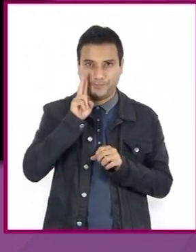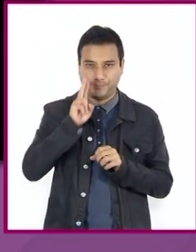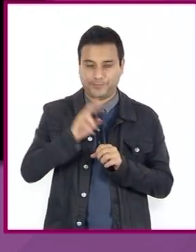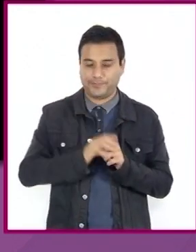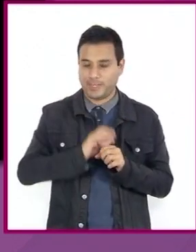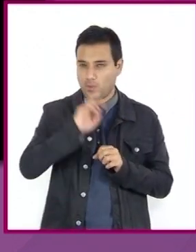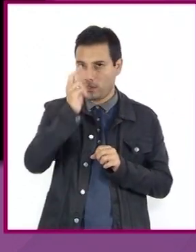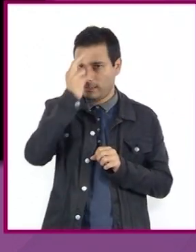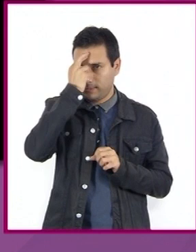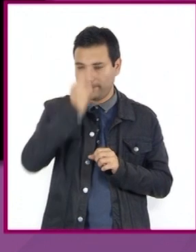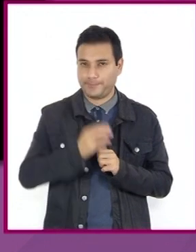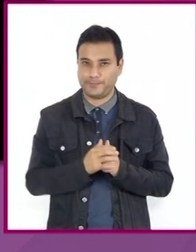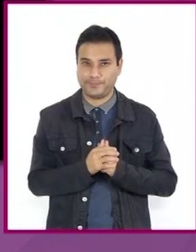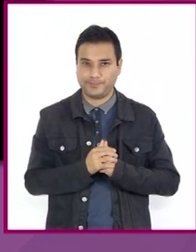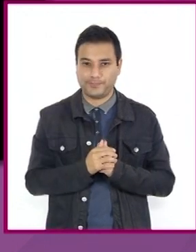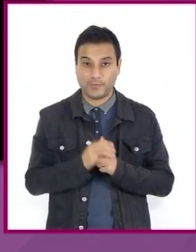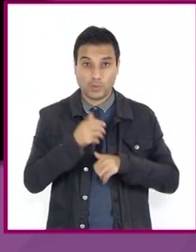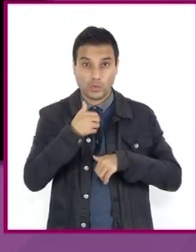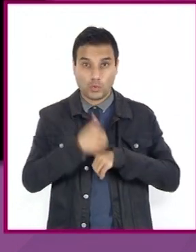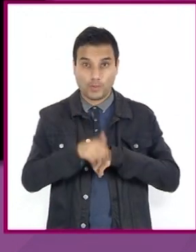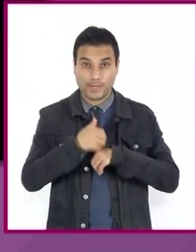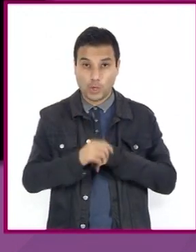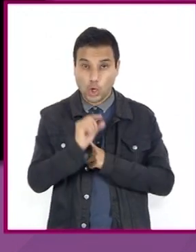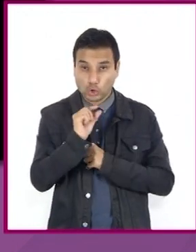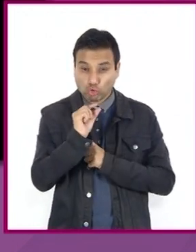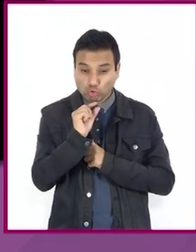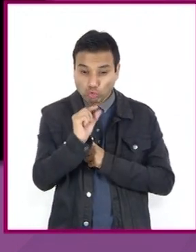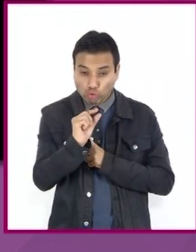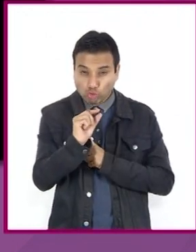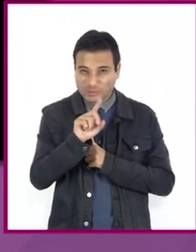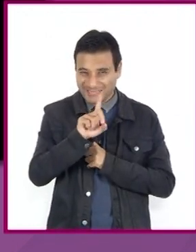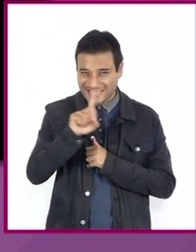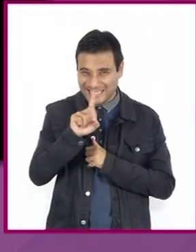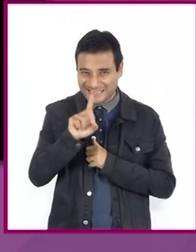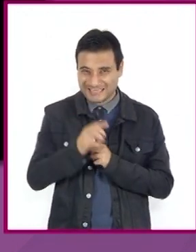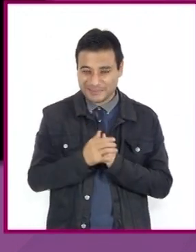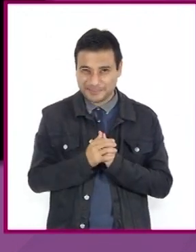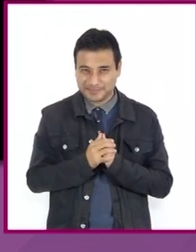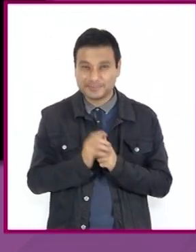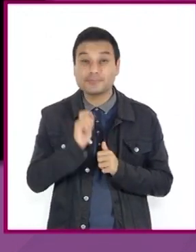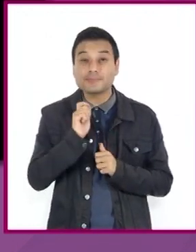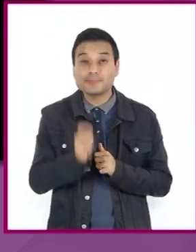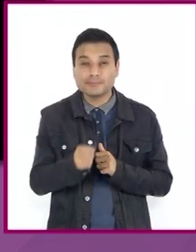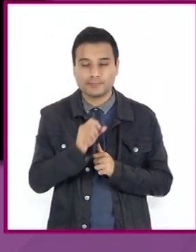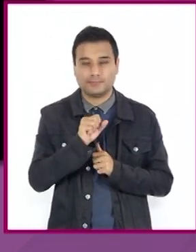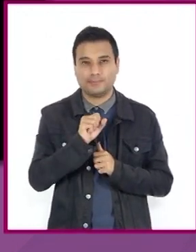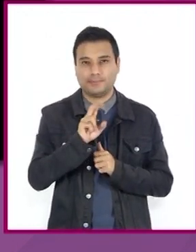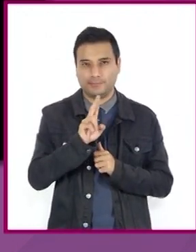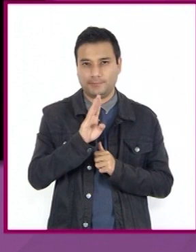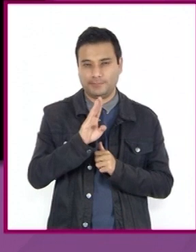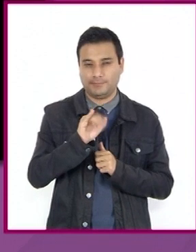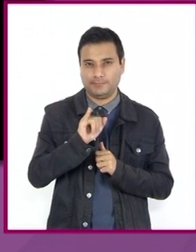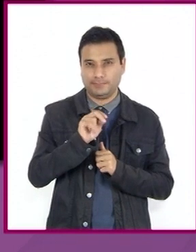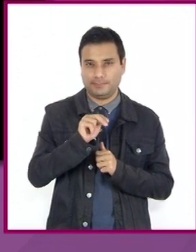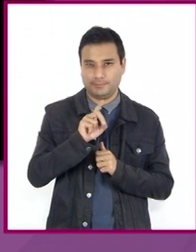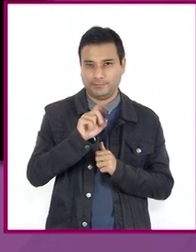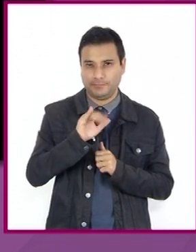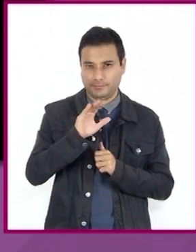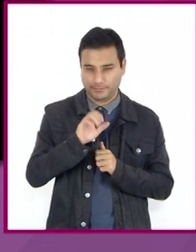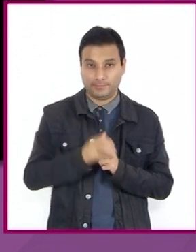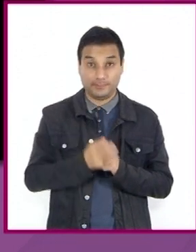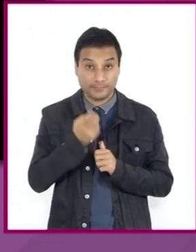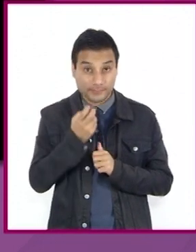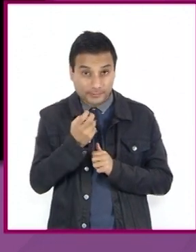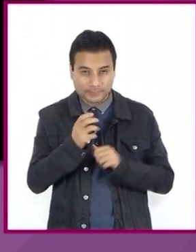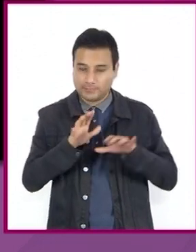recuerden también los números pequeños que aparecen a la derecha de un elemento se llaman subíndices y esos